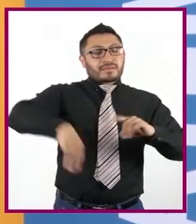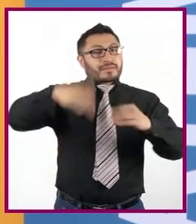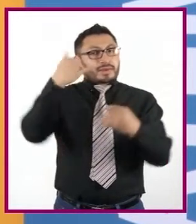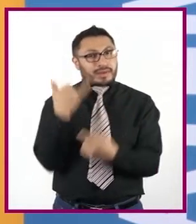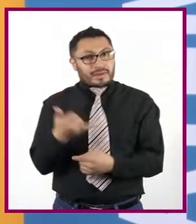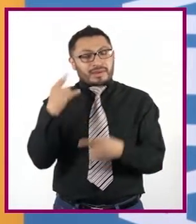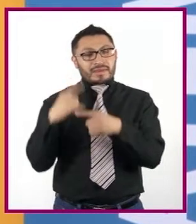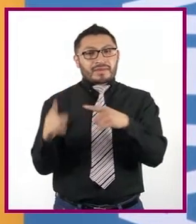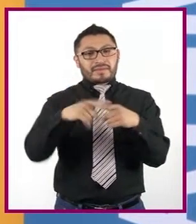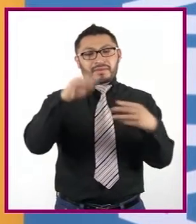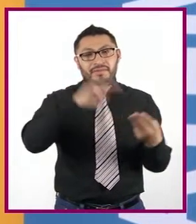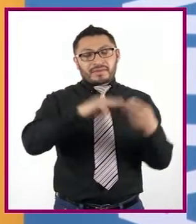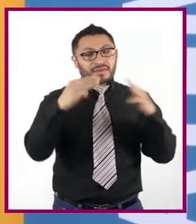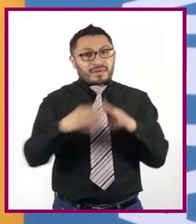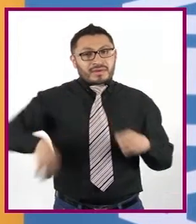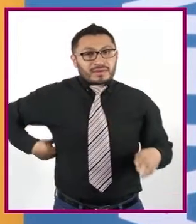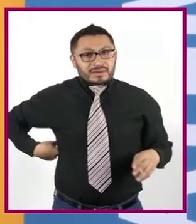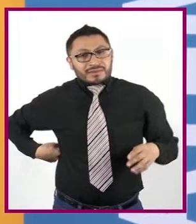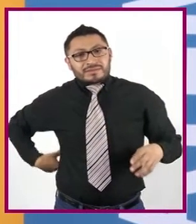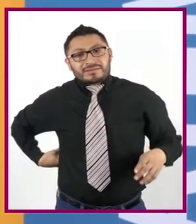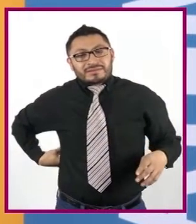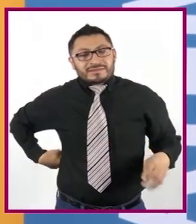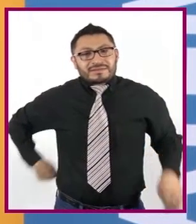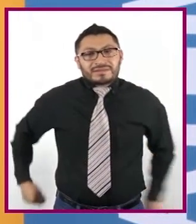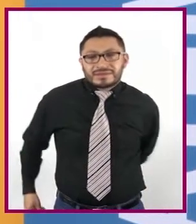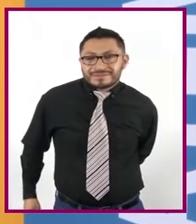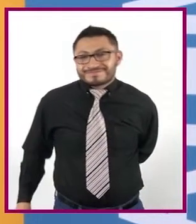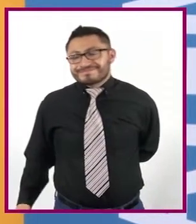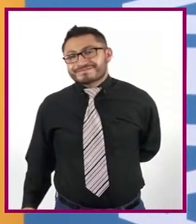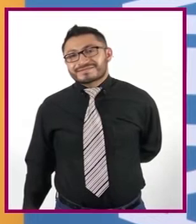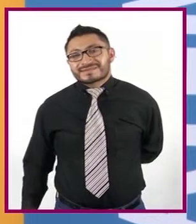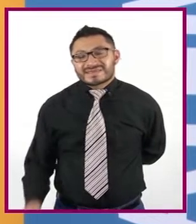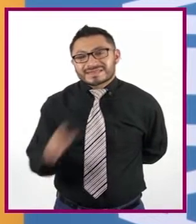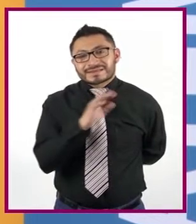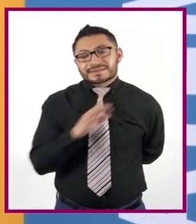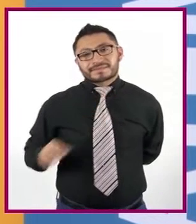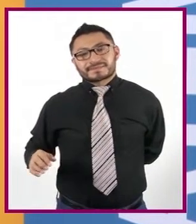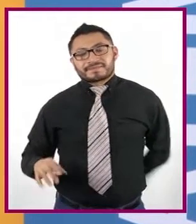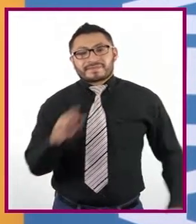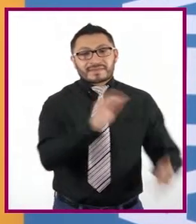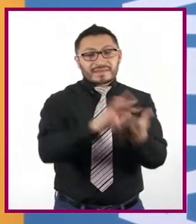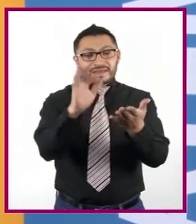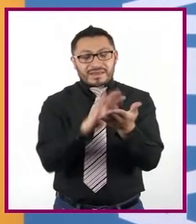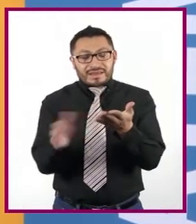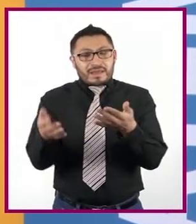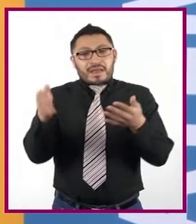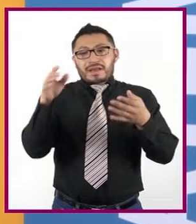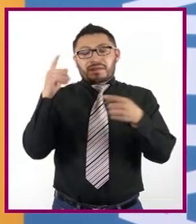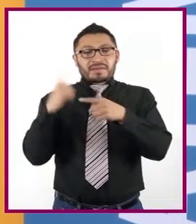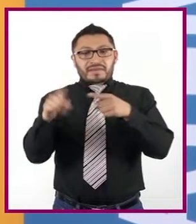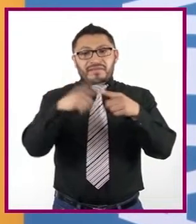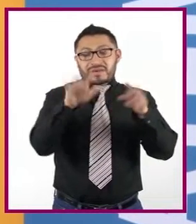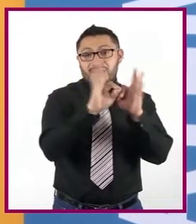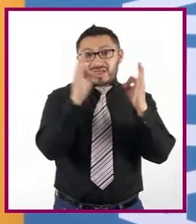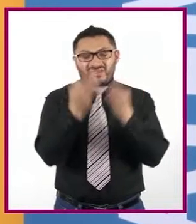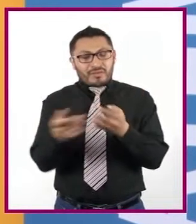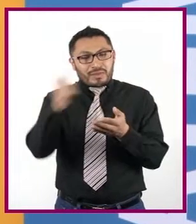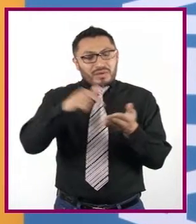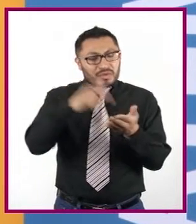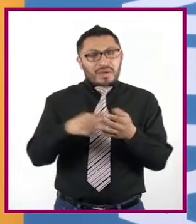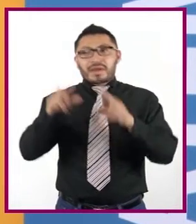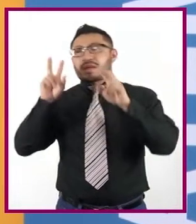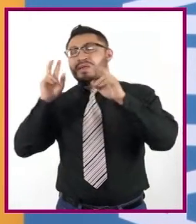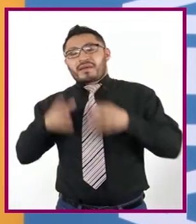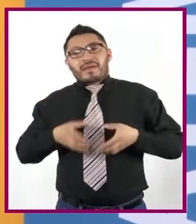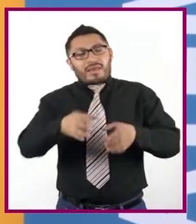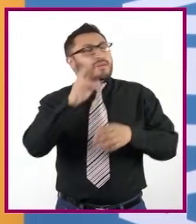motivos. Leemos en dispositivos electrónicos, leemos carteles y espectaculares en la calle, leemos aún mirando televisión